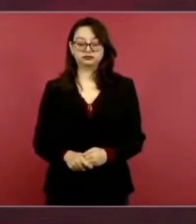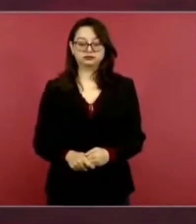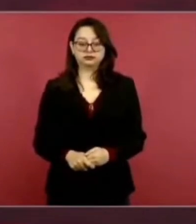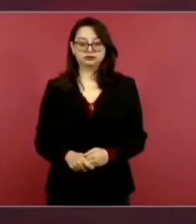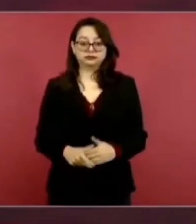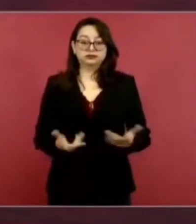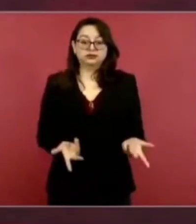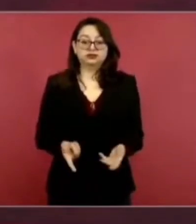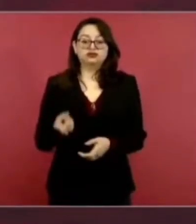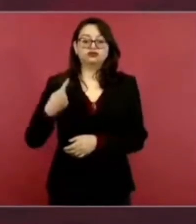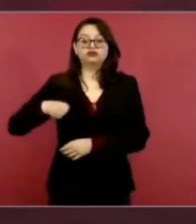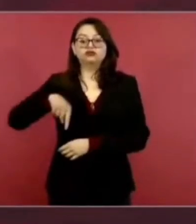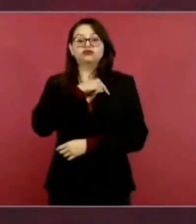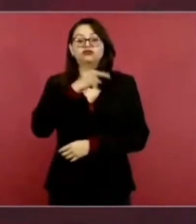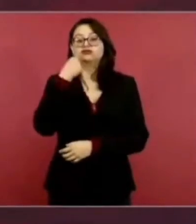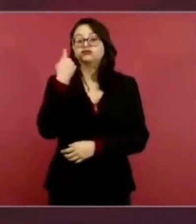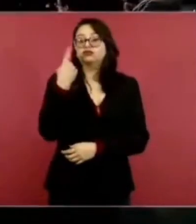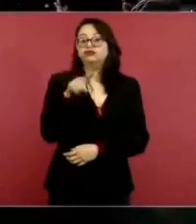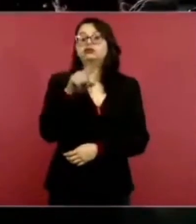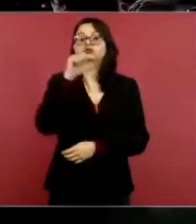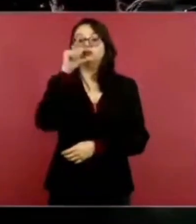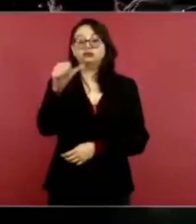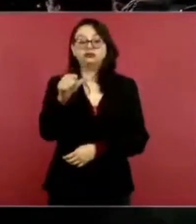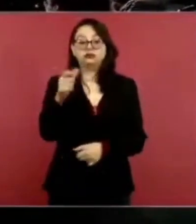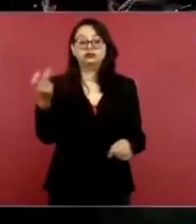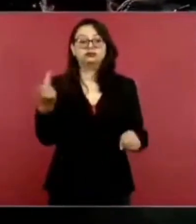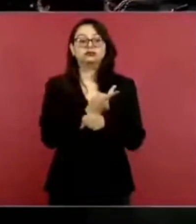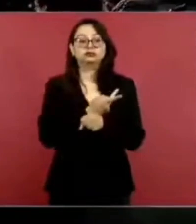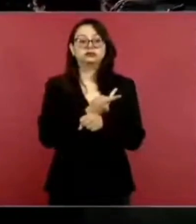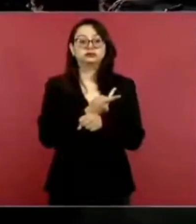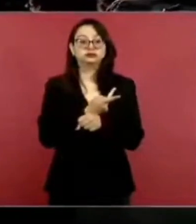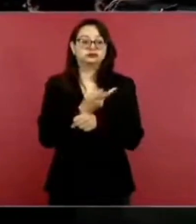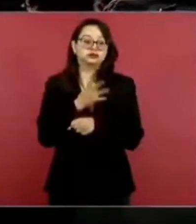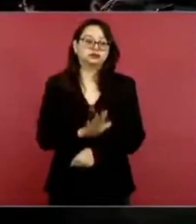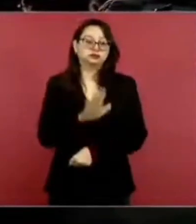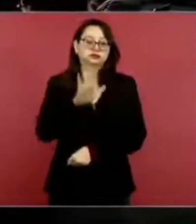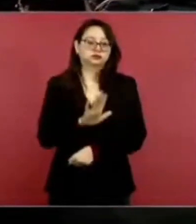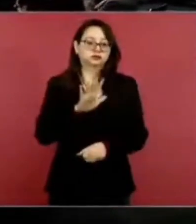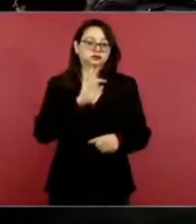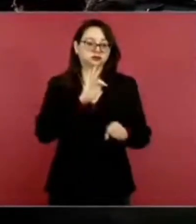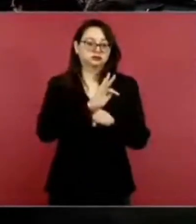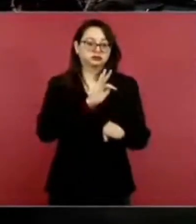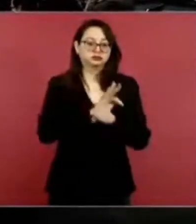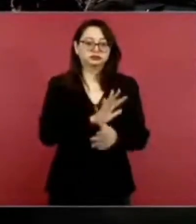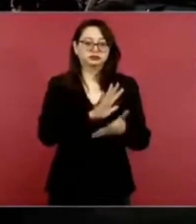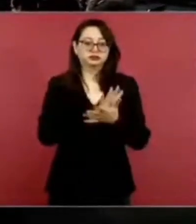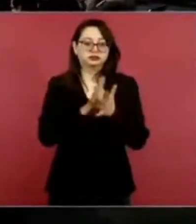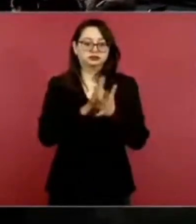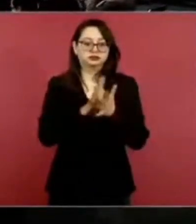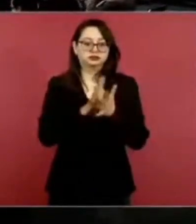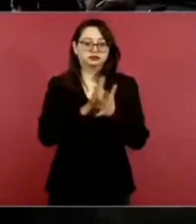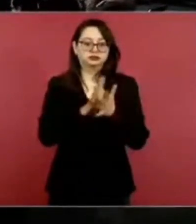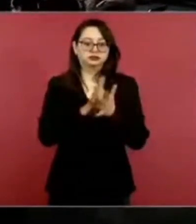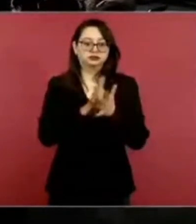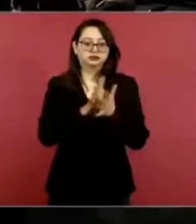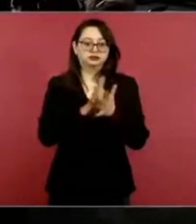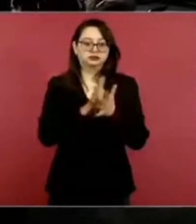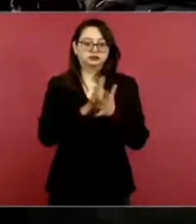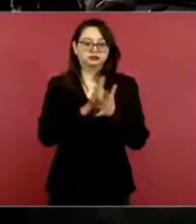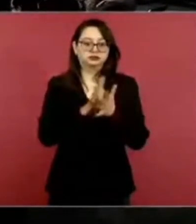México, y entonces dice, los que ganan, las delegaciones donde ganan